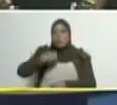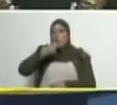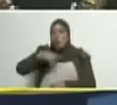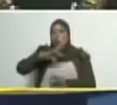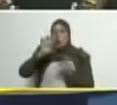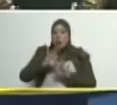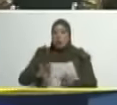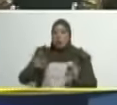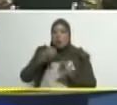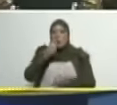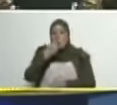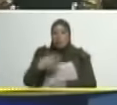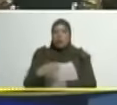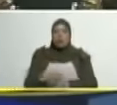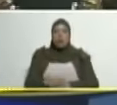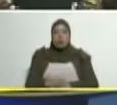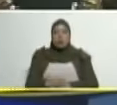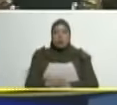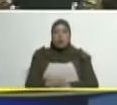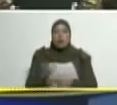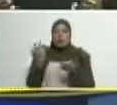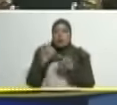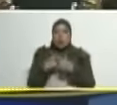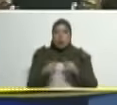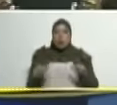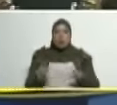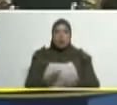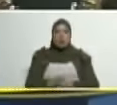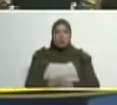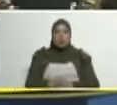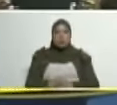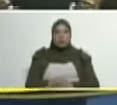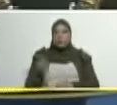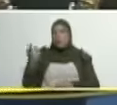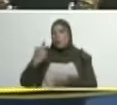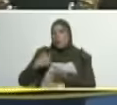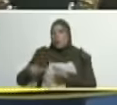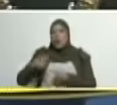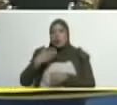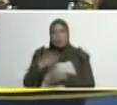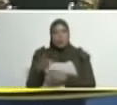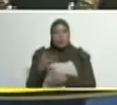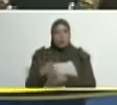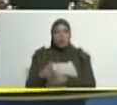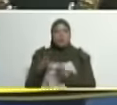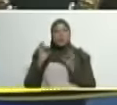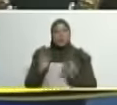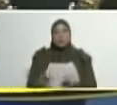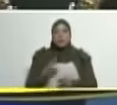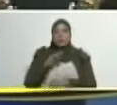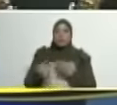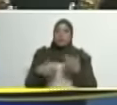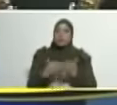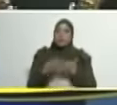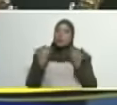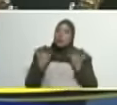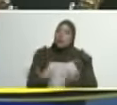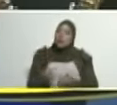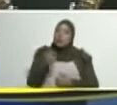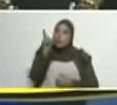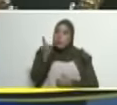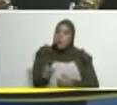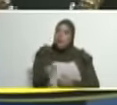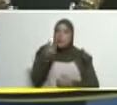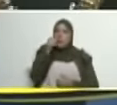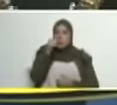pueblo. Seamos libres. Lo demás no importa, dijo el gran José Gervasio